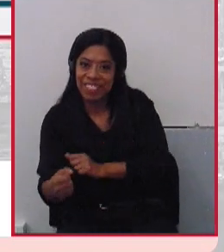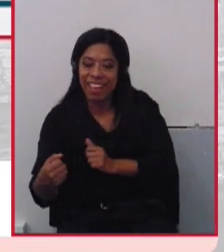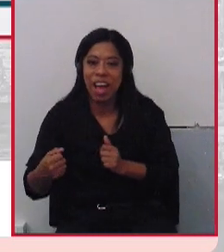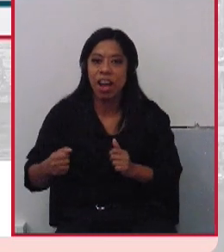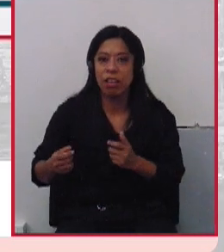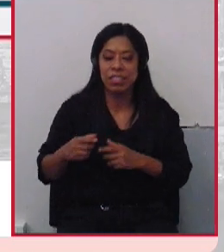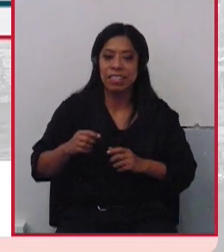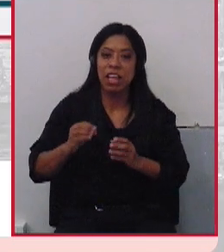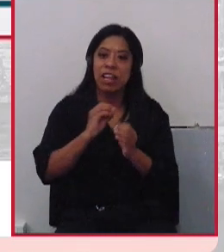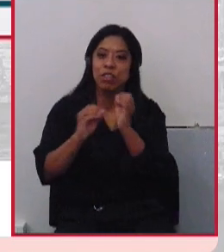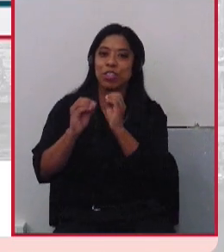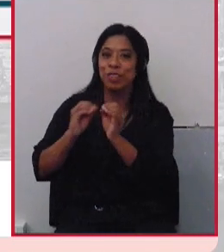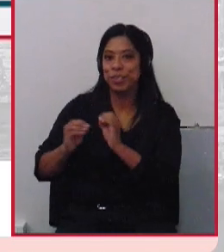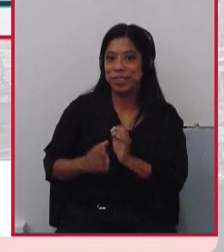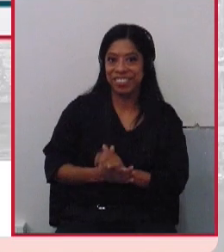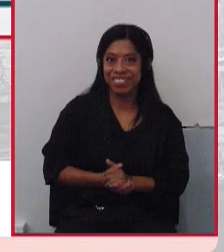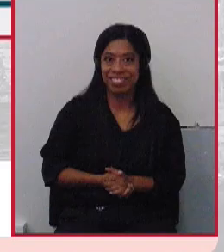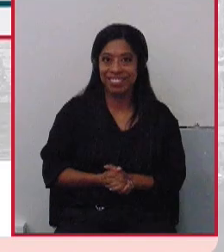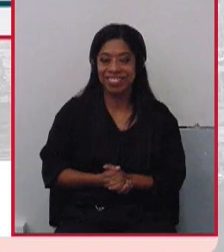en soluciones?